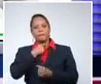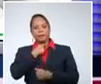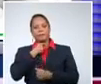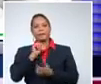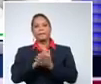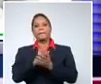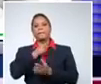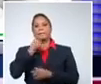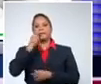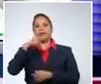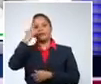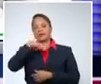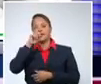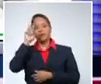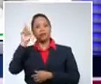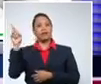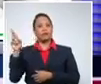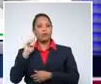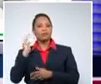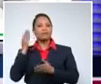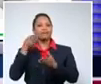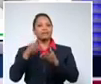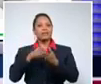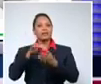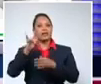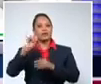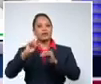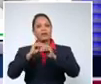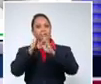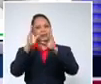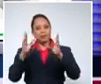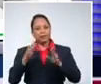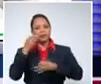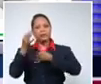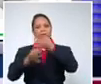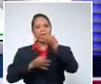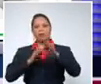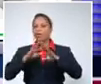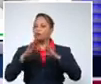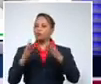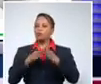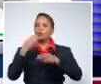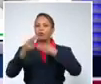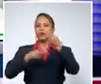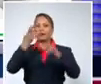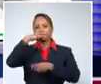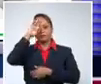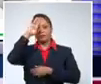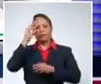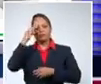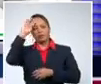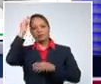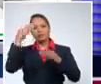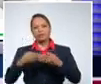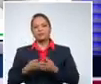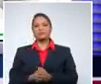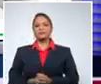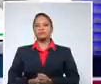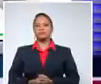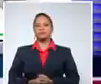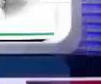usted recuerde, regrese mañana a las 9. Le estaremos comentando aquí todo lo que hace Cuba por la salud de su pueblo. Muy buenos días.